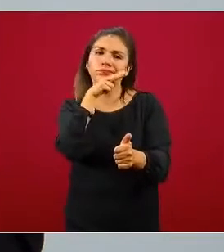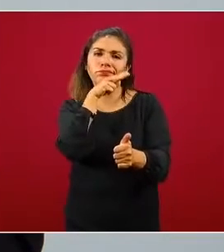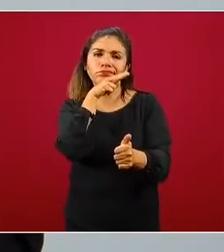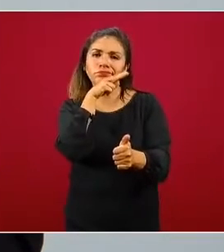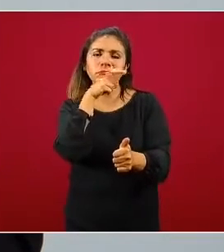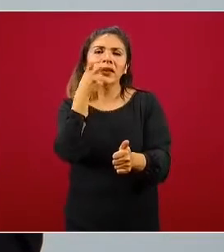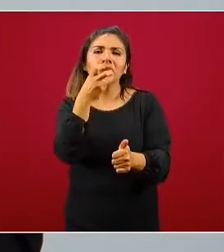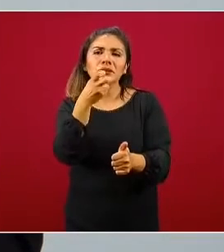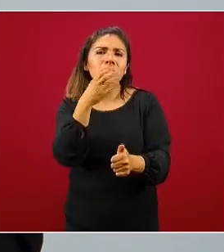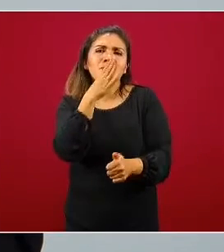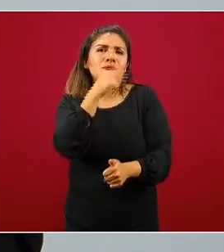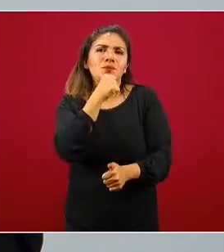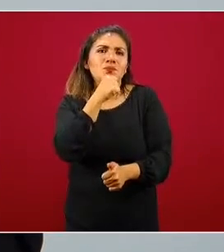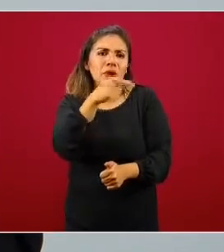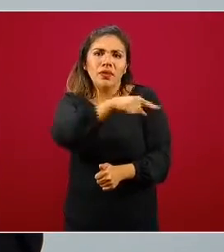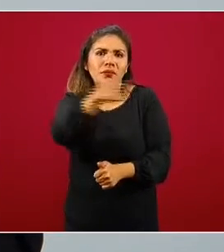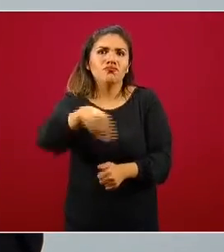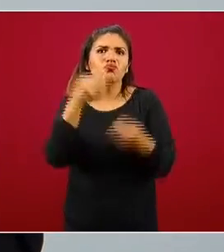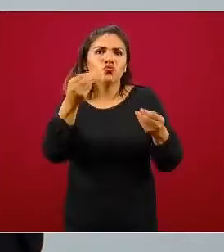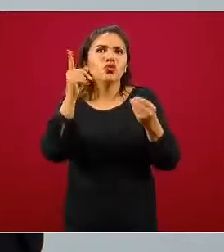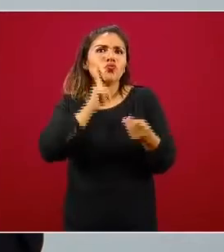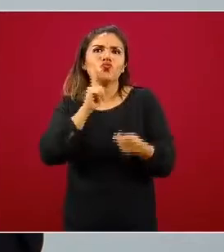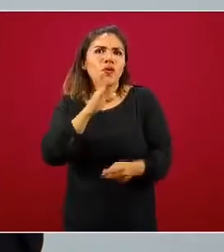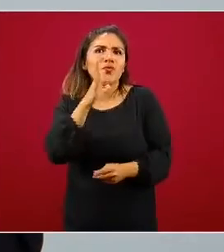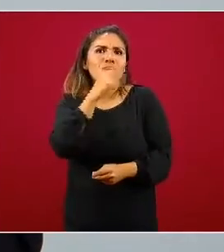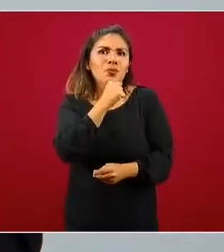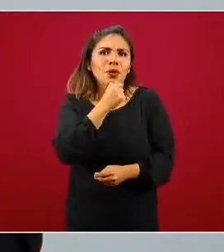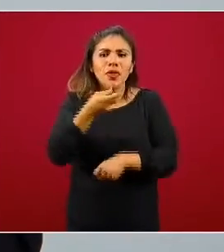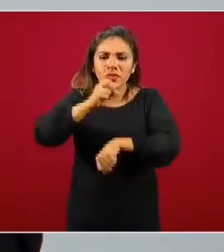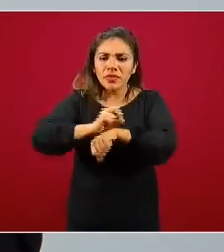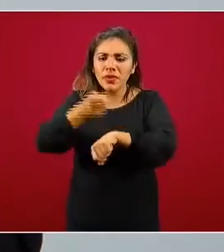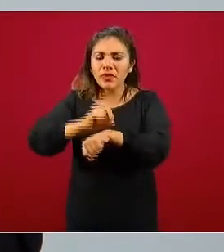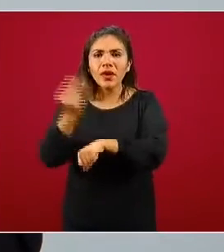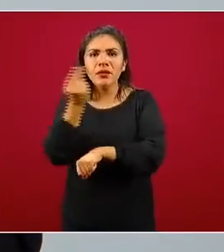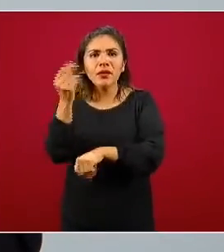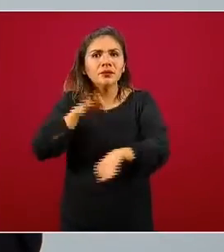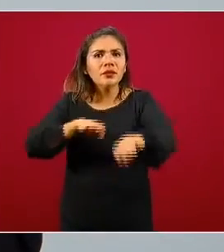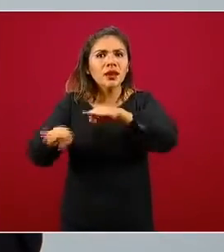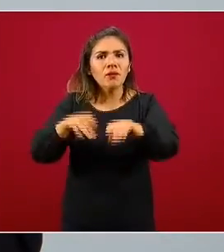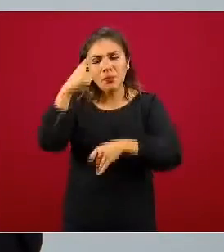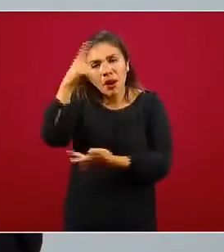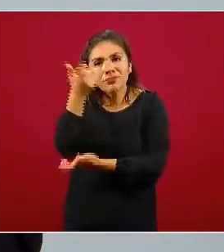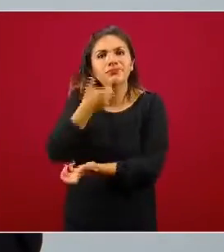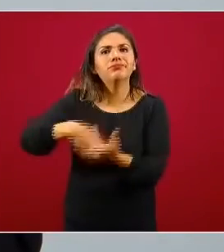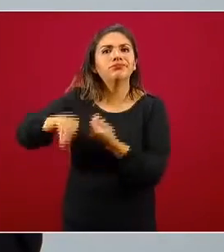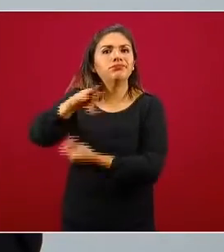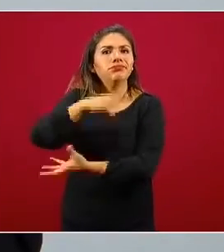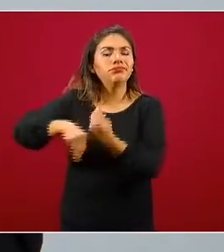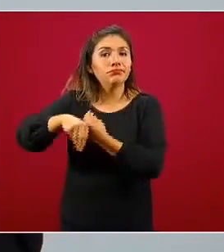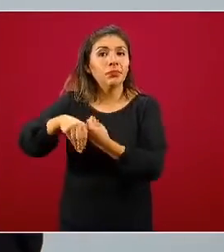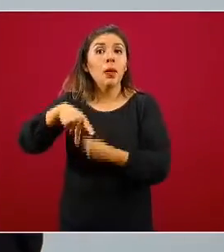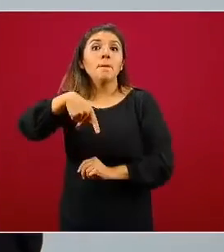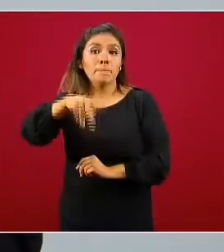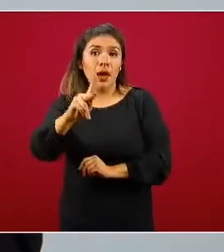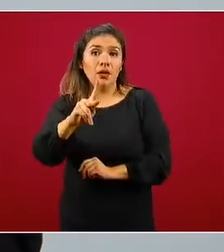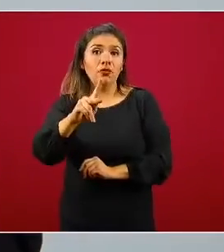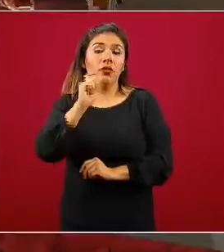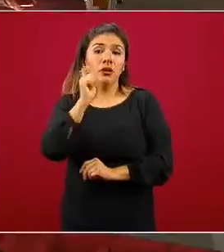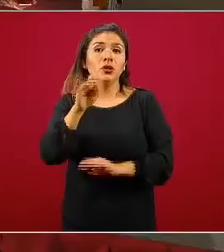porque eso no puede aplicar para muchas, porque ellas viven al día y tienen lo que sí es